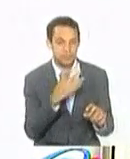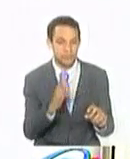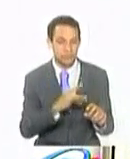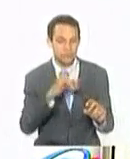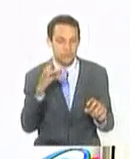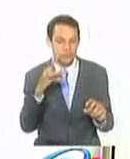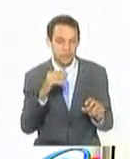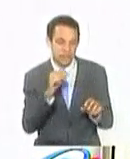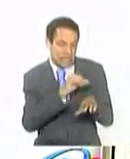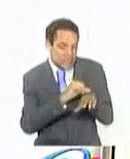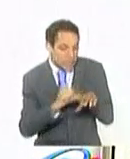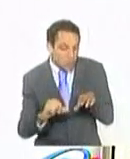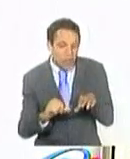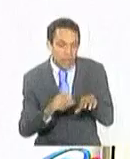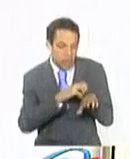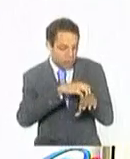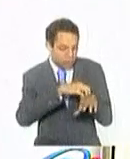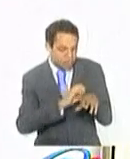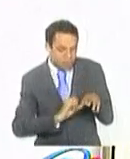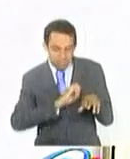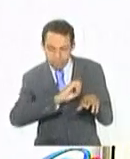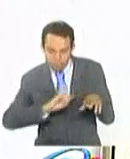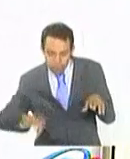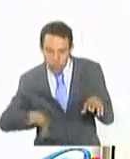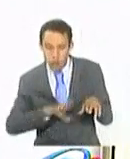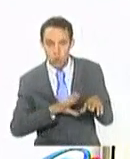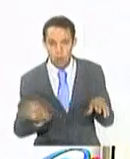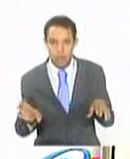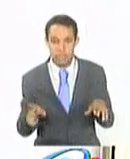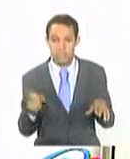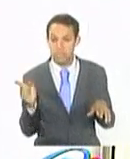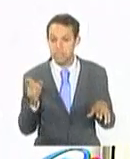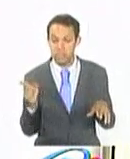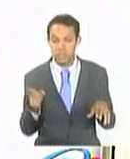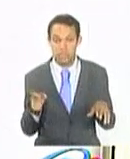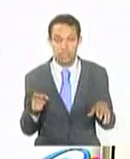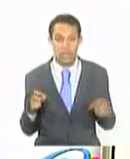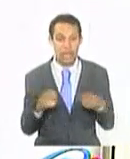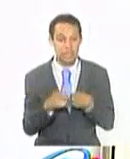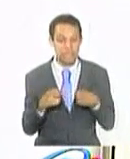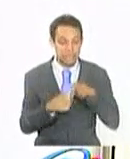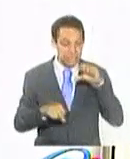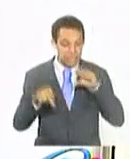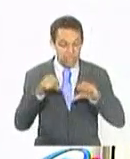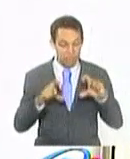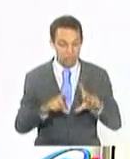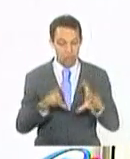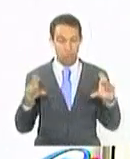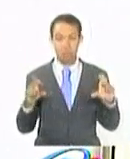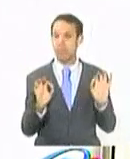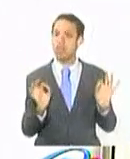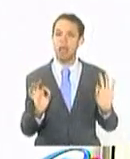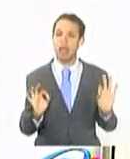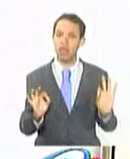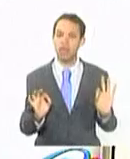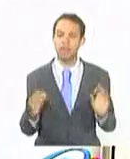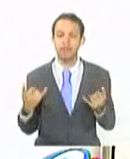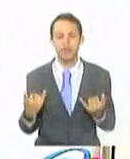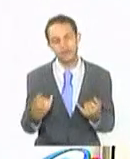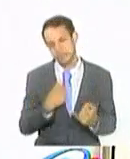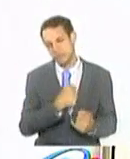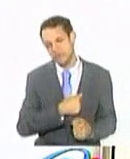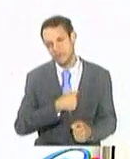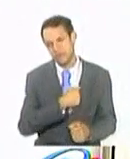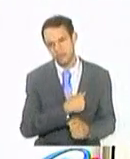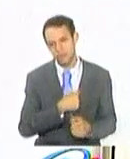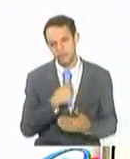en El tumor y que posiblemente no no necesito quimioterapia yo necesito que usted me haga el favor doctor eh